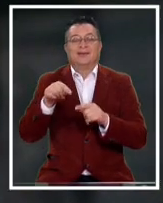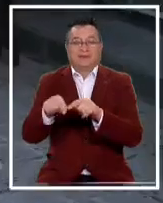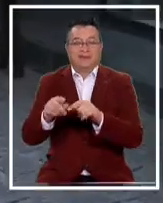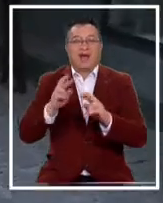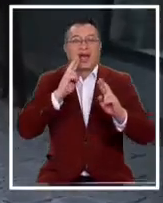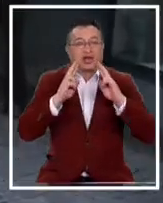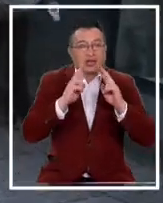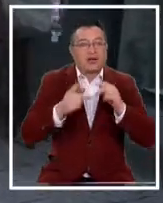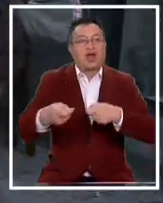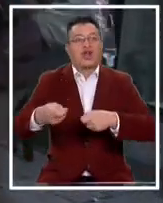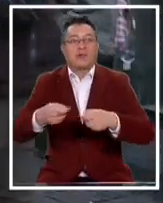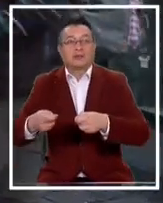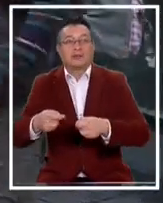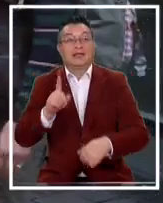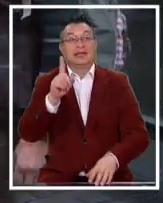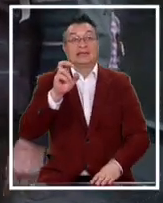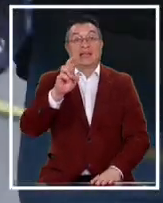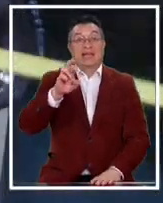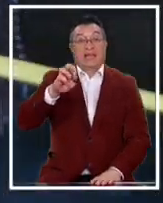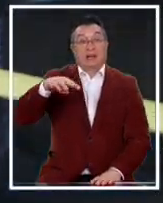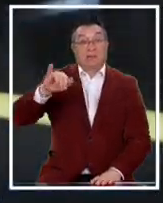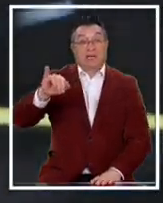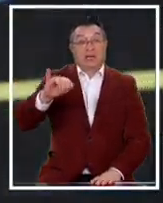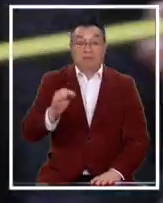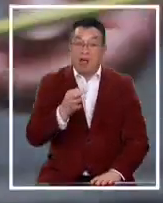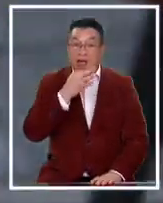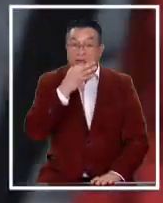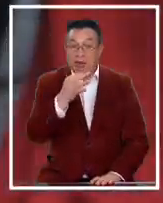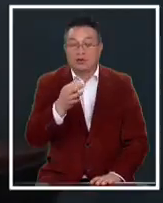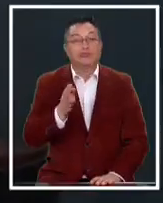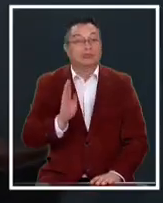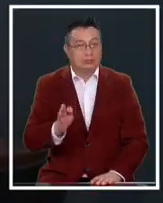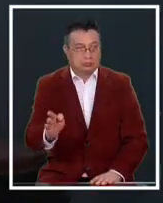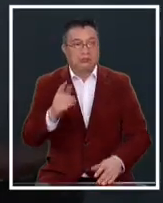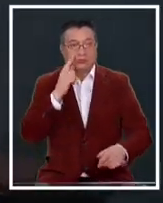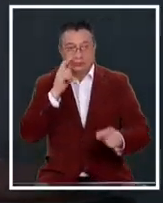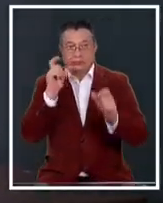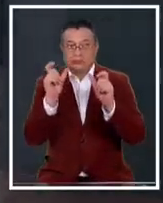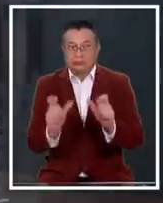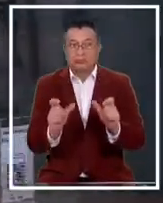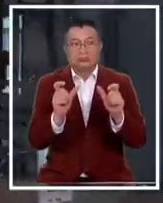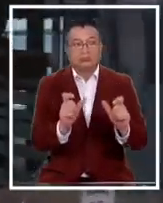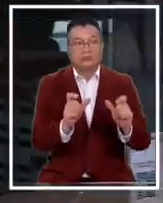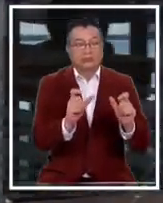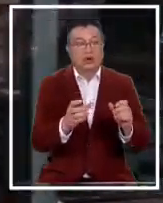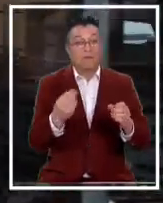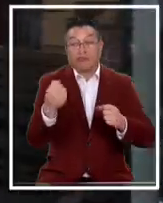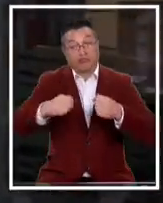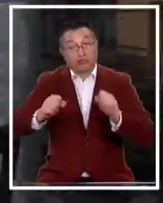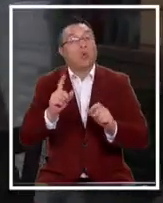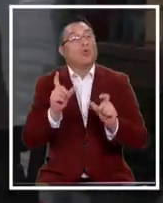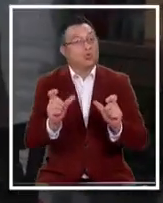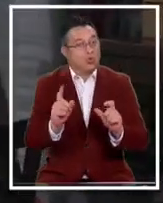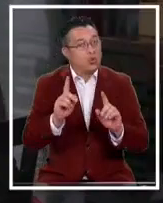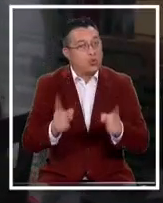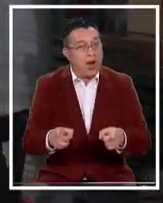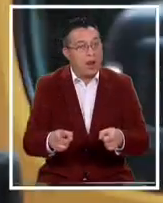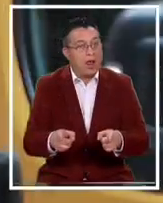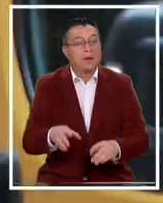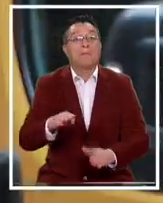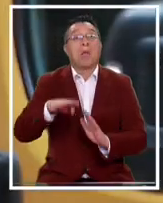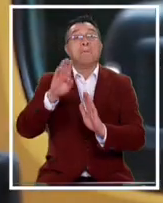los restaurantes. Desde la Seremi de Salud señalaron que seguirán haciendo fiscalizaciones pese al buen comportamiento. Menos